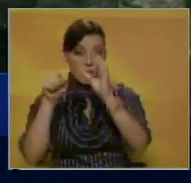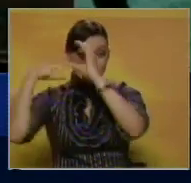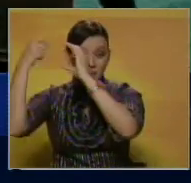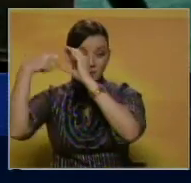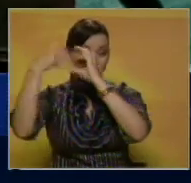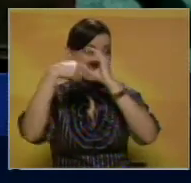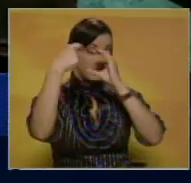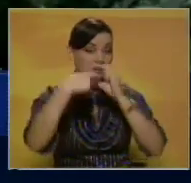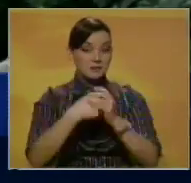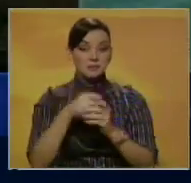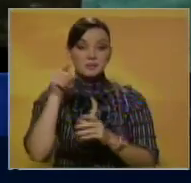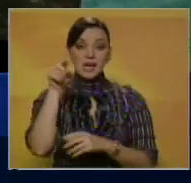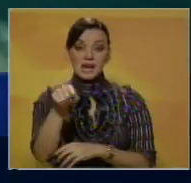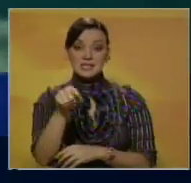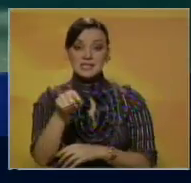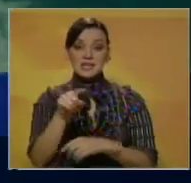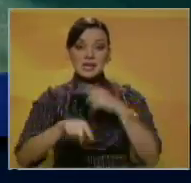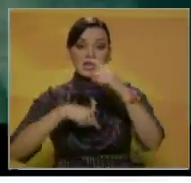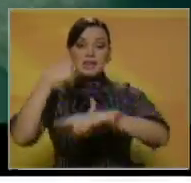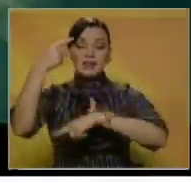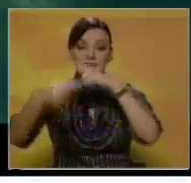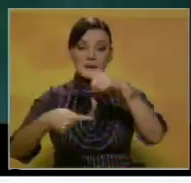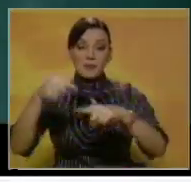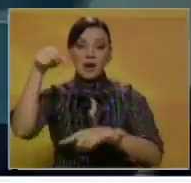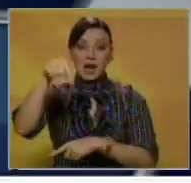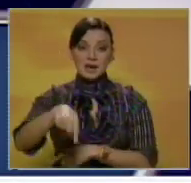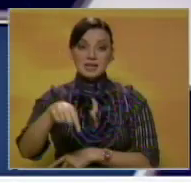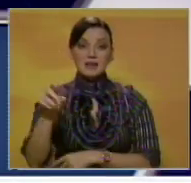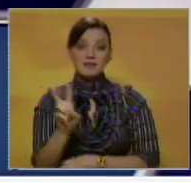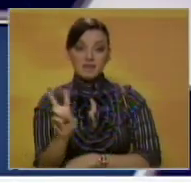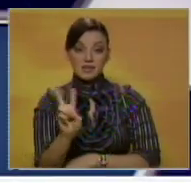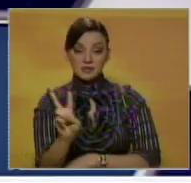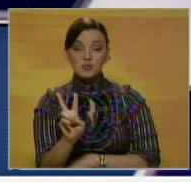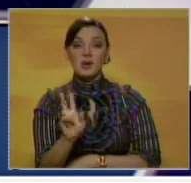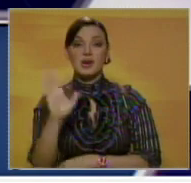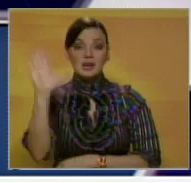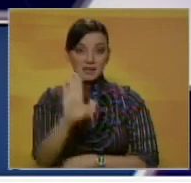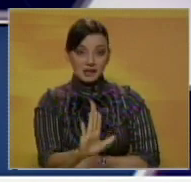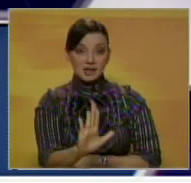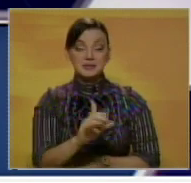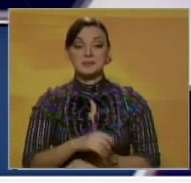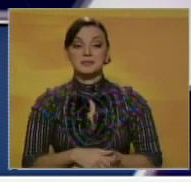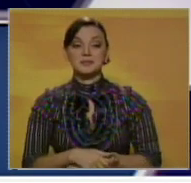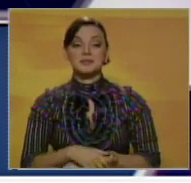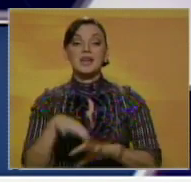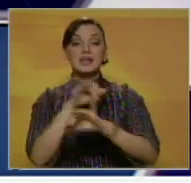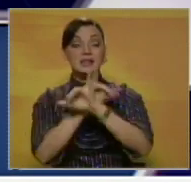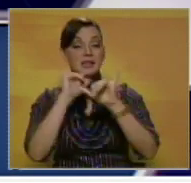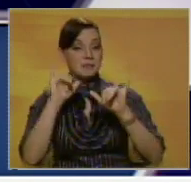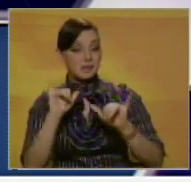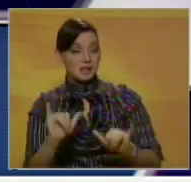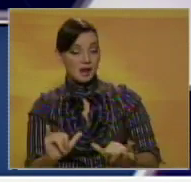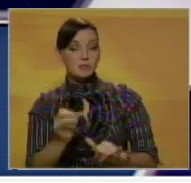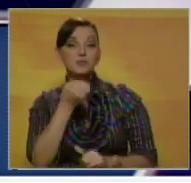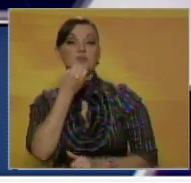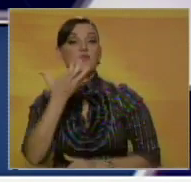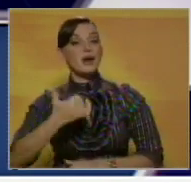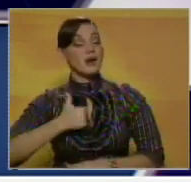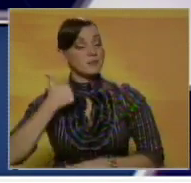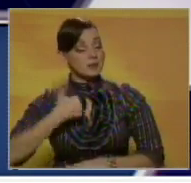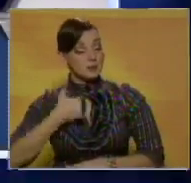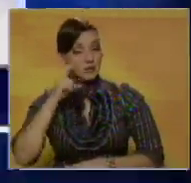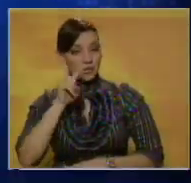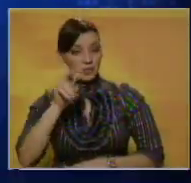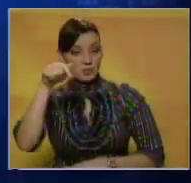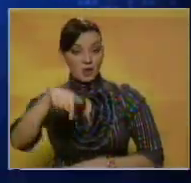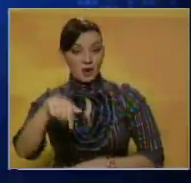La película se estará estrenando próximamente en nuestro país. Así llegamos una vez más al final. Yo soy Carilis Cuadros. Que tengan buen apetito y nos vemos